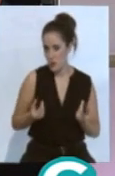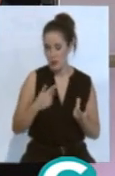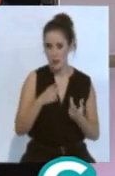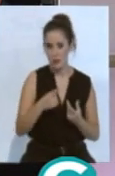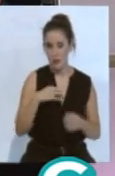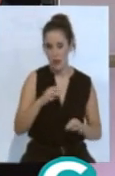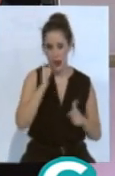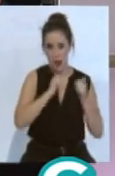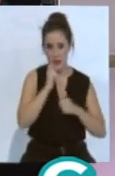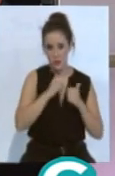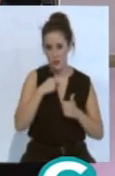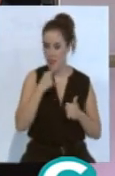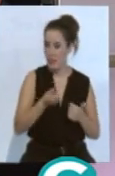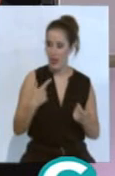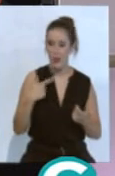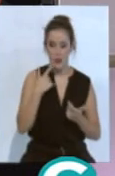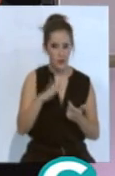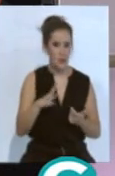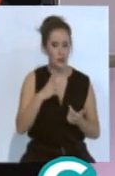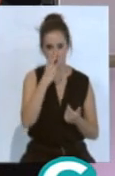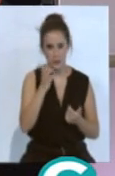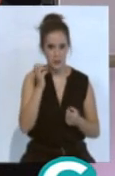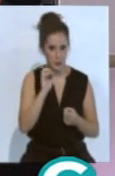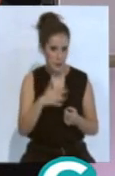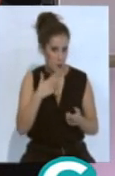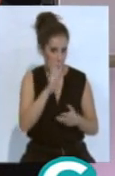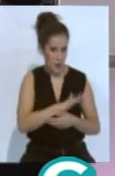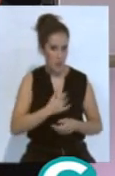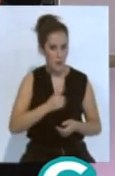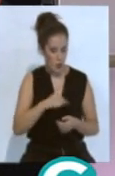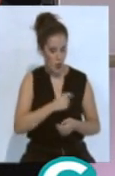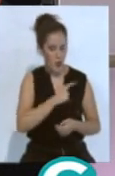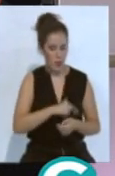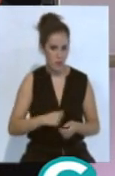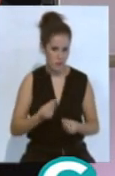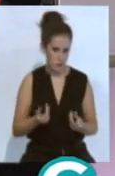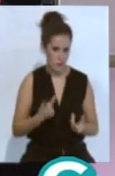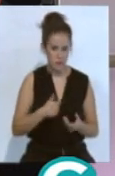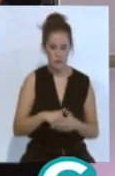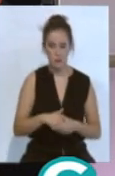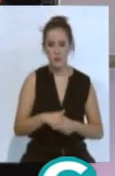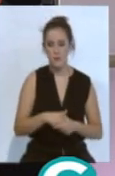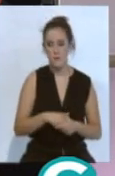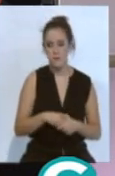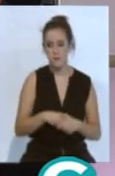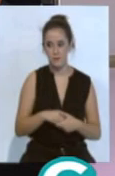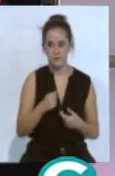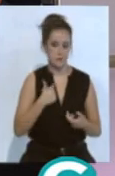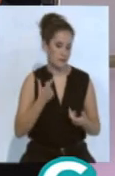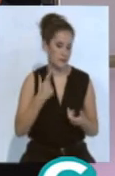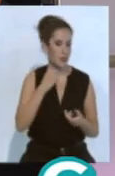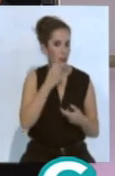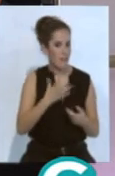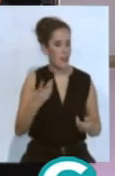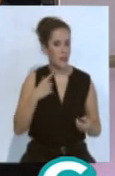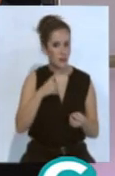eso era un cariño que tú tenías que decir a tu voz, con lo malaje que parece, después tiene corazón con todos los amigos de nosotros. Quita la otra, claro, y decía tú, qué guay,